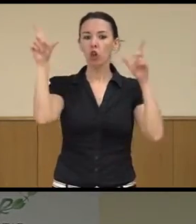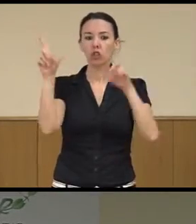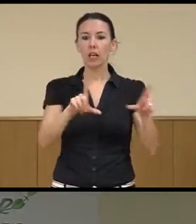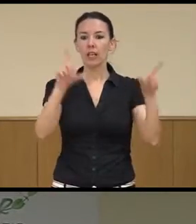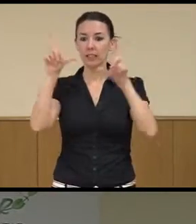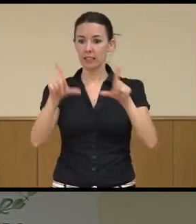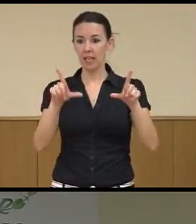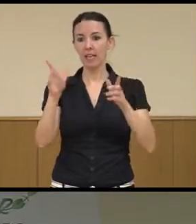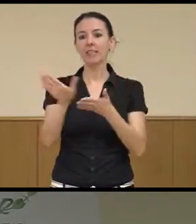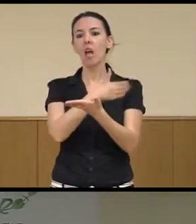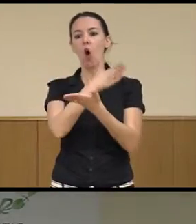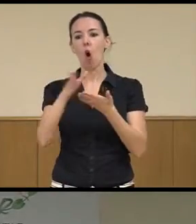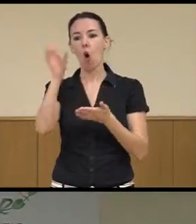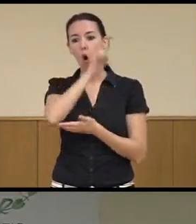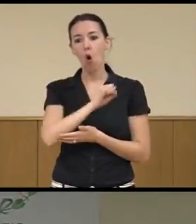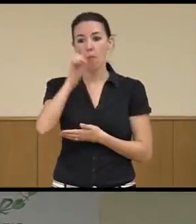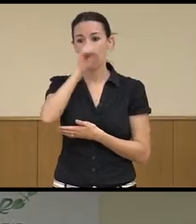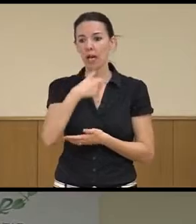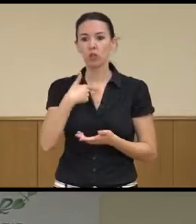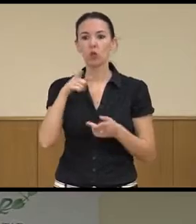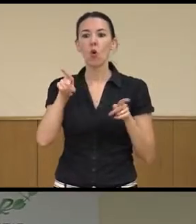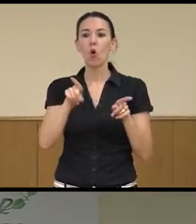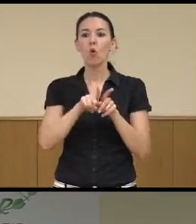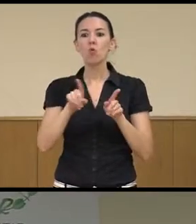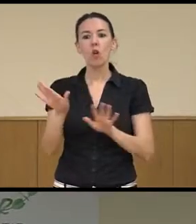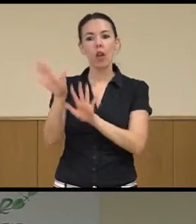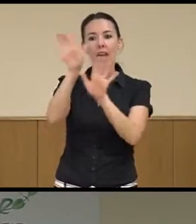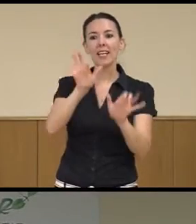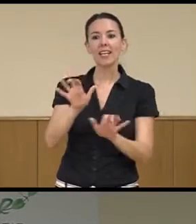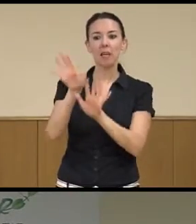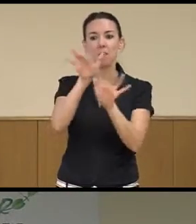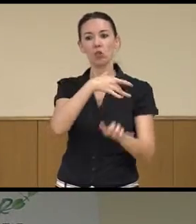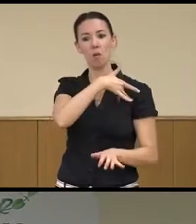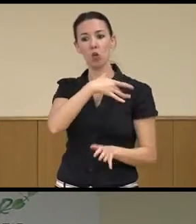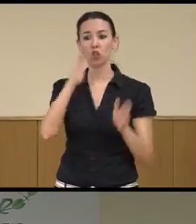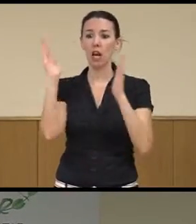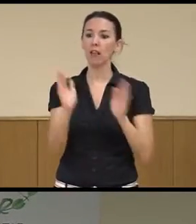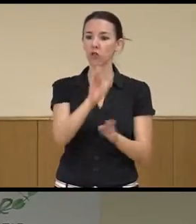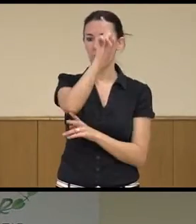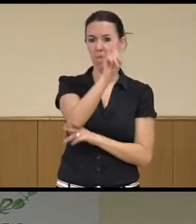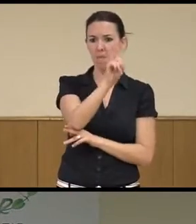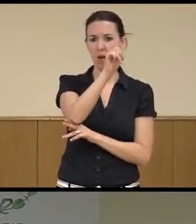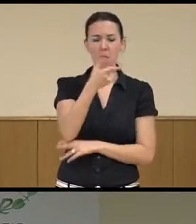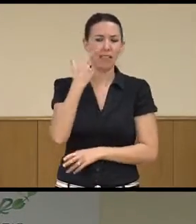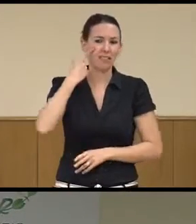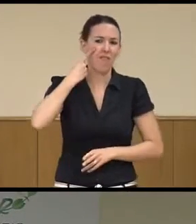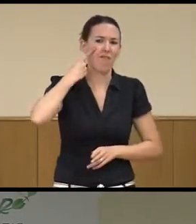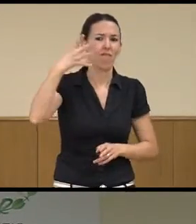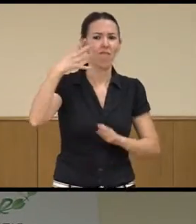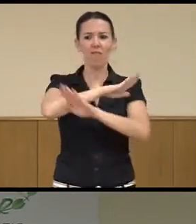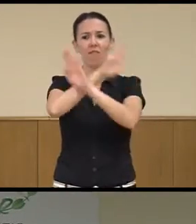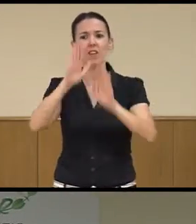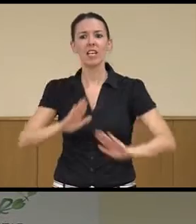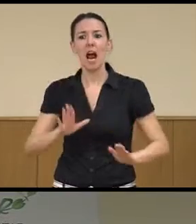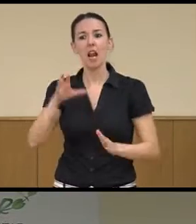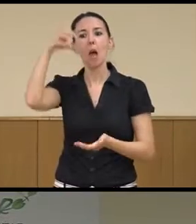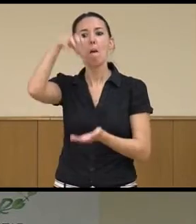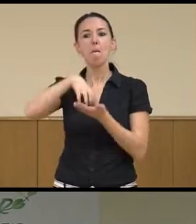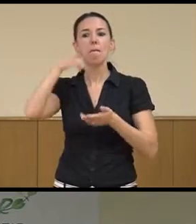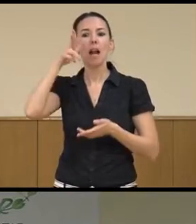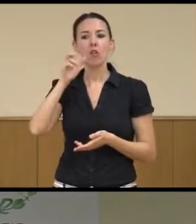de esas óperas, una de encantamiento amoroso del acto primero y la gran apoteosis final en el Palacio de Apolo,